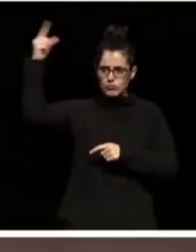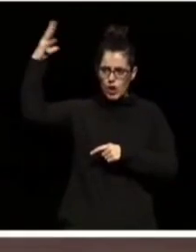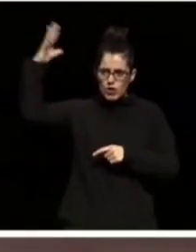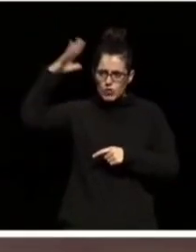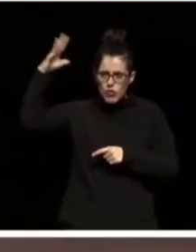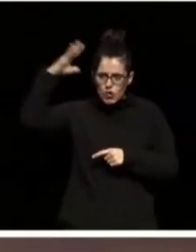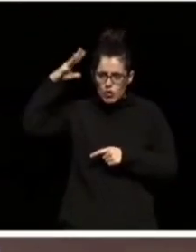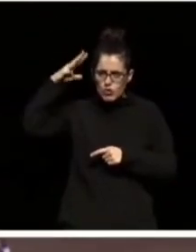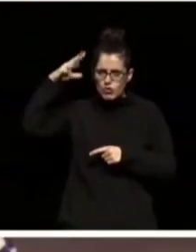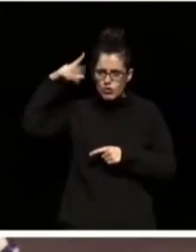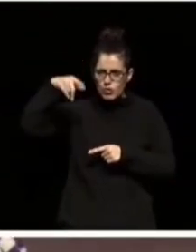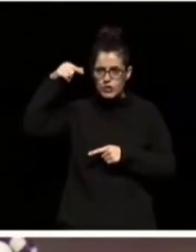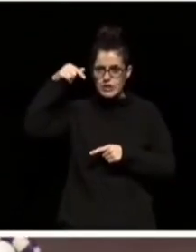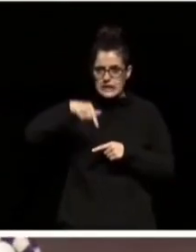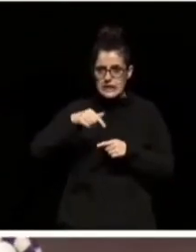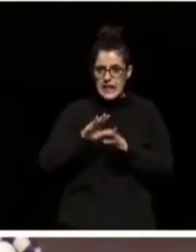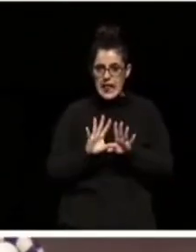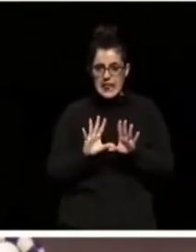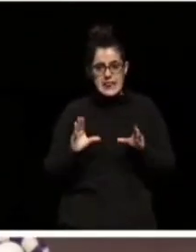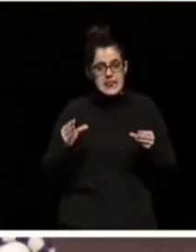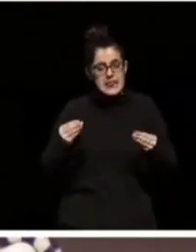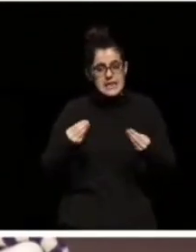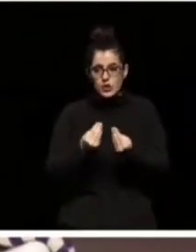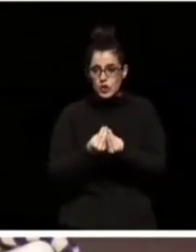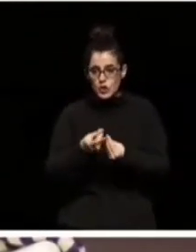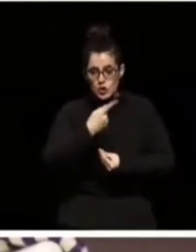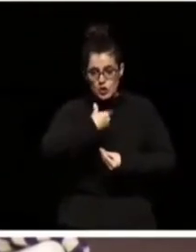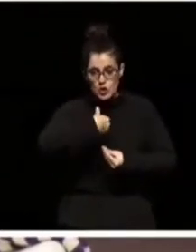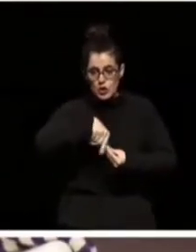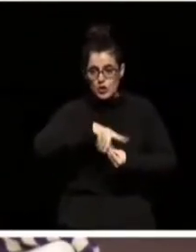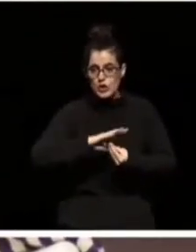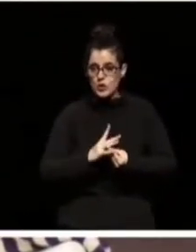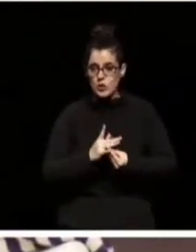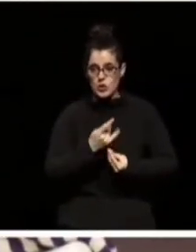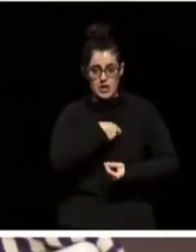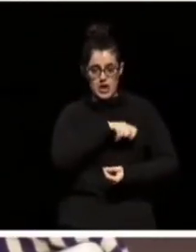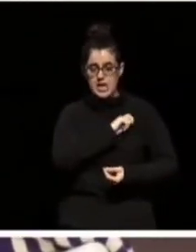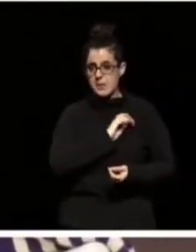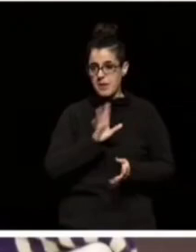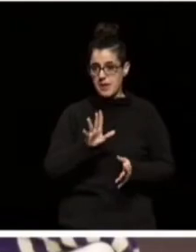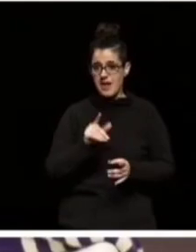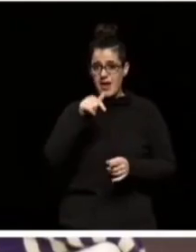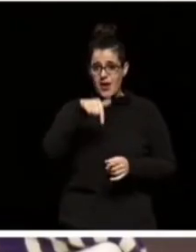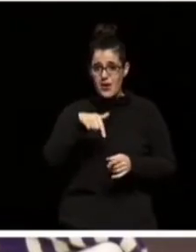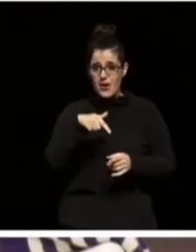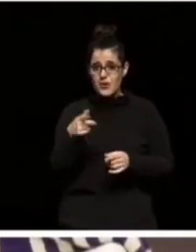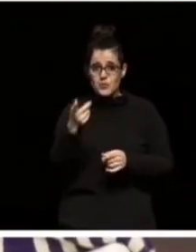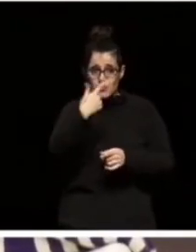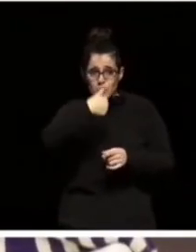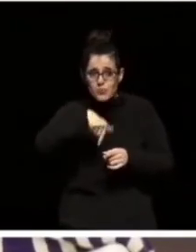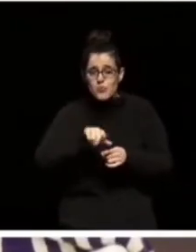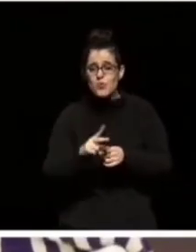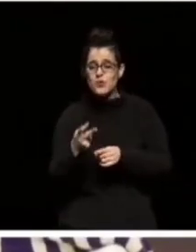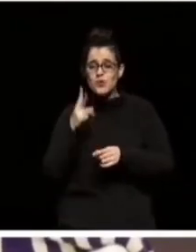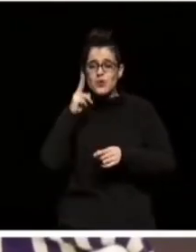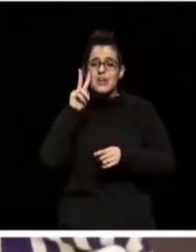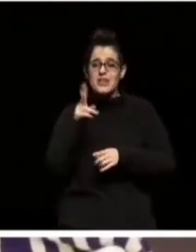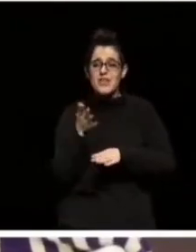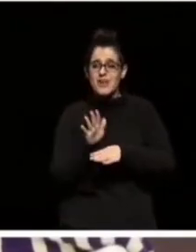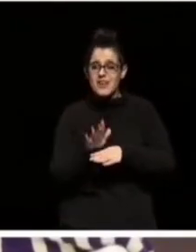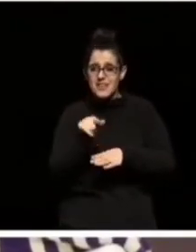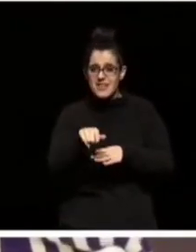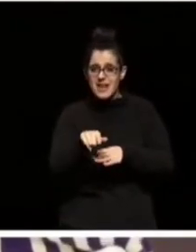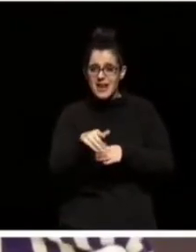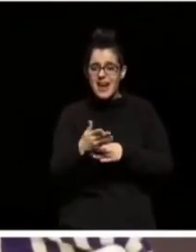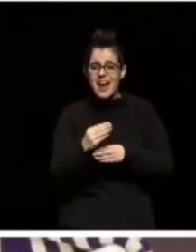fotovoltaica del conjunto de nuestro país. Sois hoy ya una referencia en el camino hacia la descarbonización